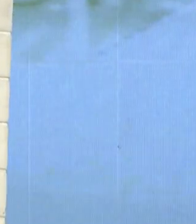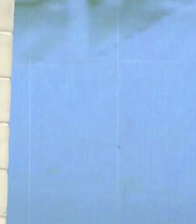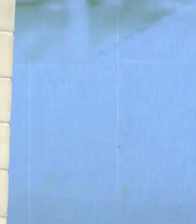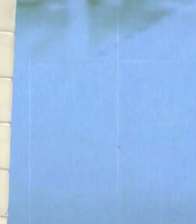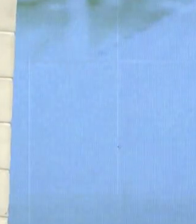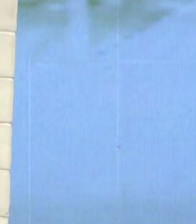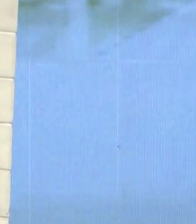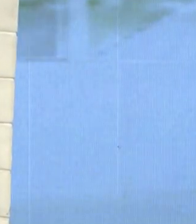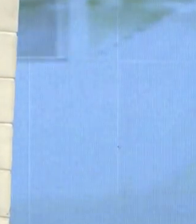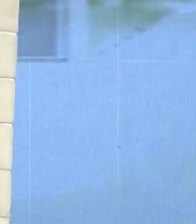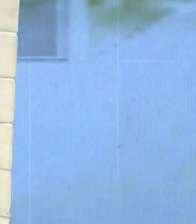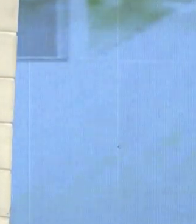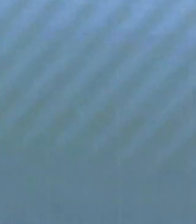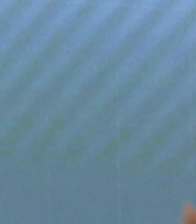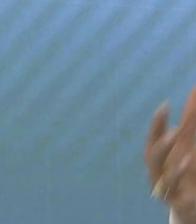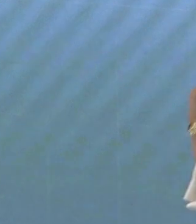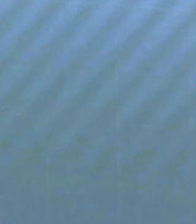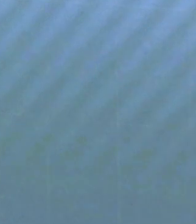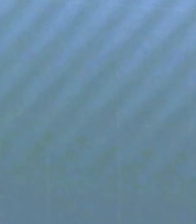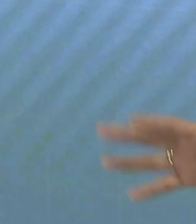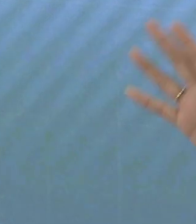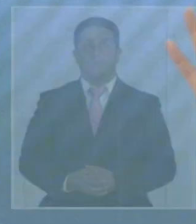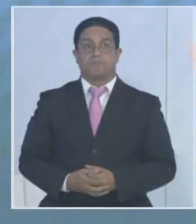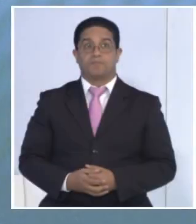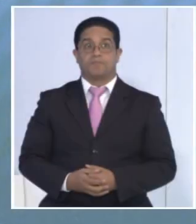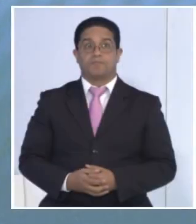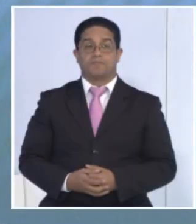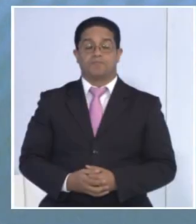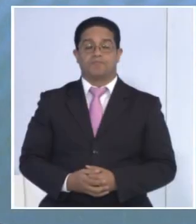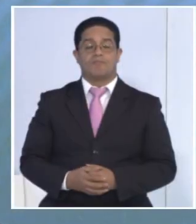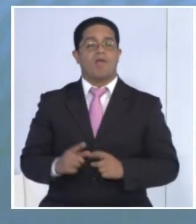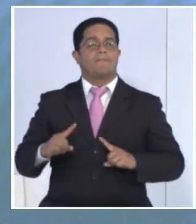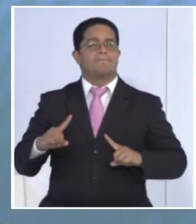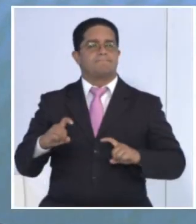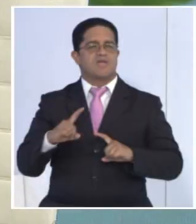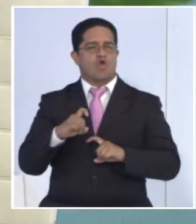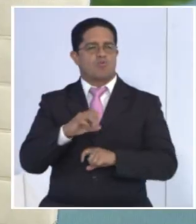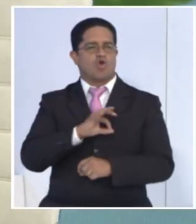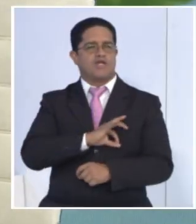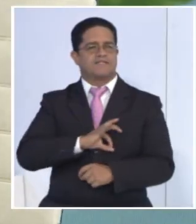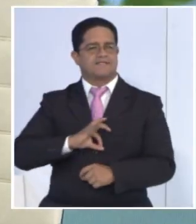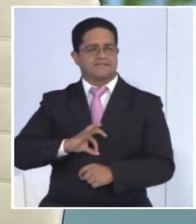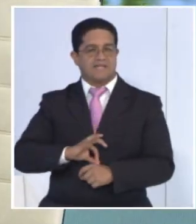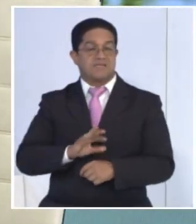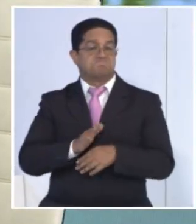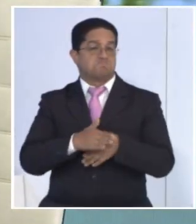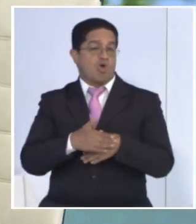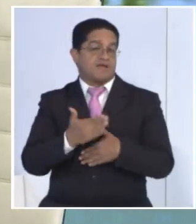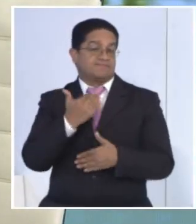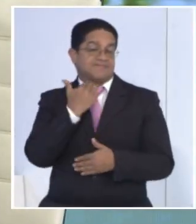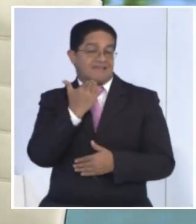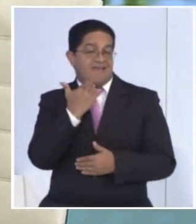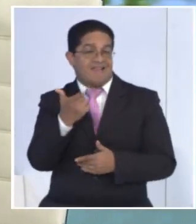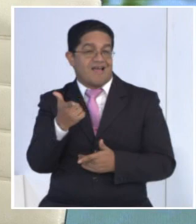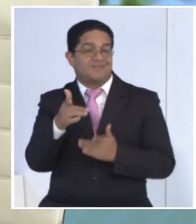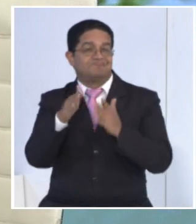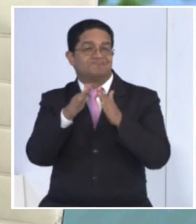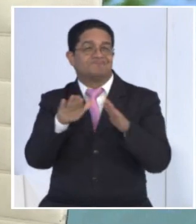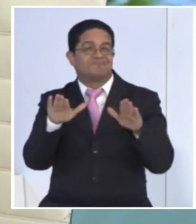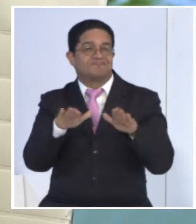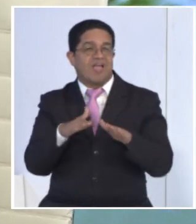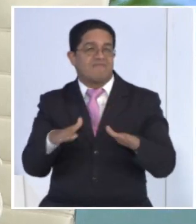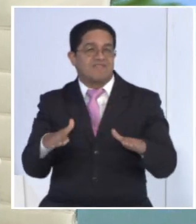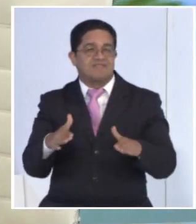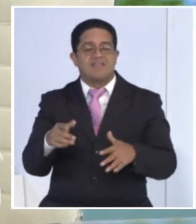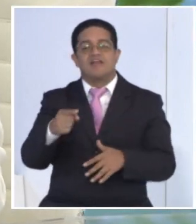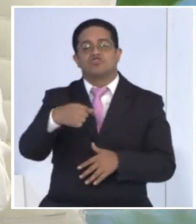día de hoy y vamos a hablar de cómo cuidar ese estómago y a propósito que, bueno, ya viene la temporada navideña en donde normalmente